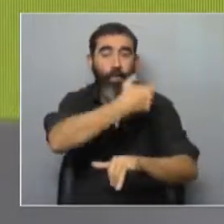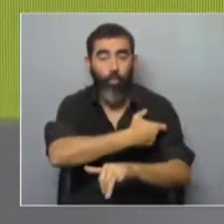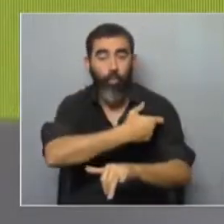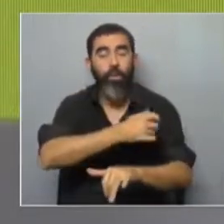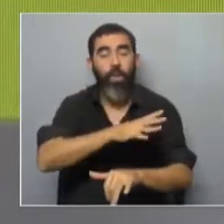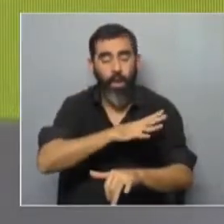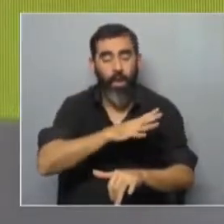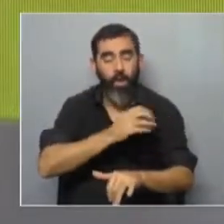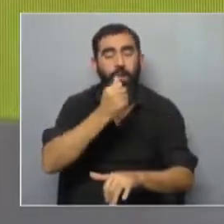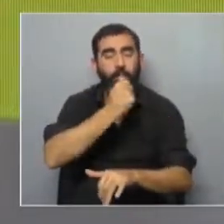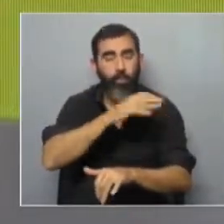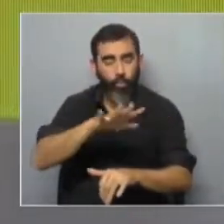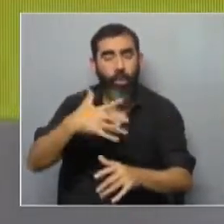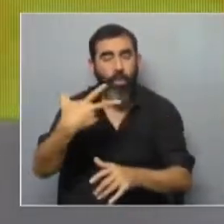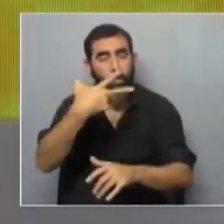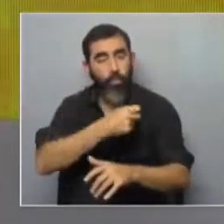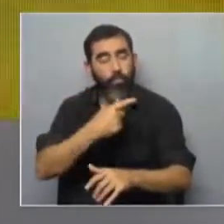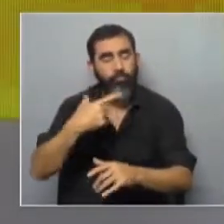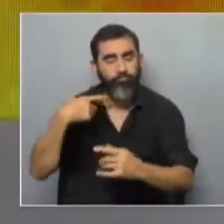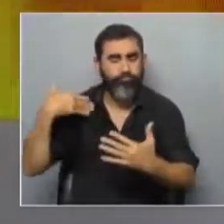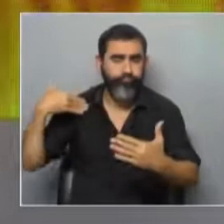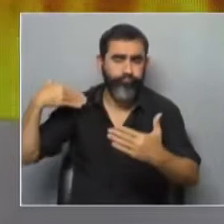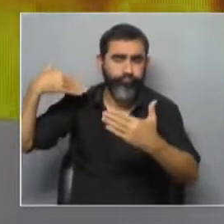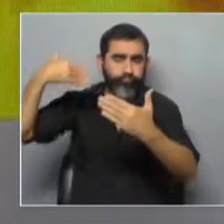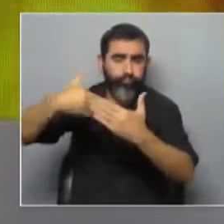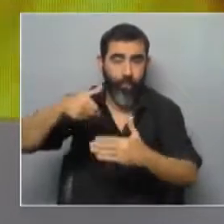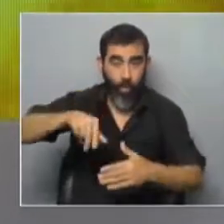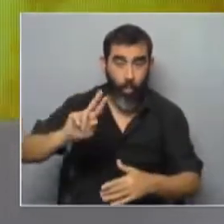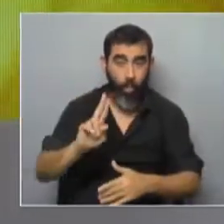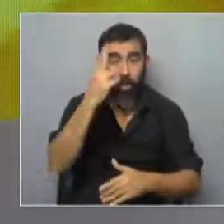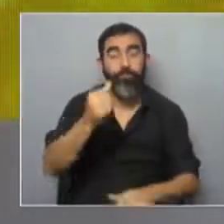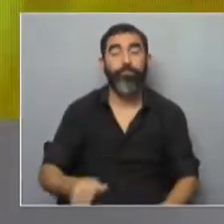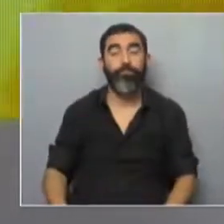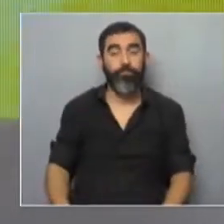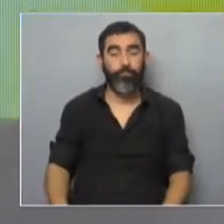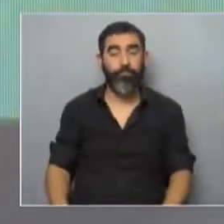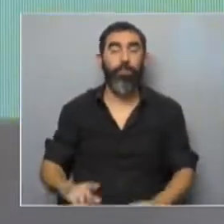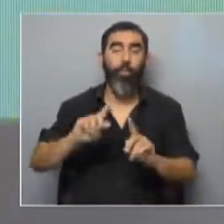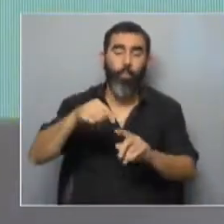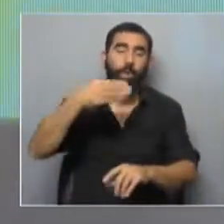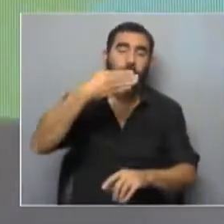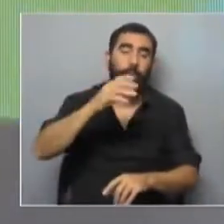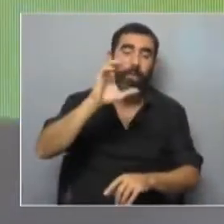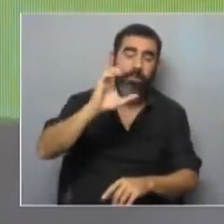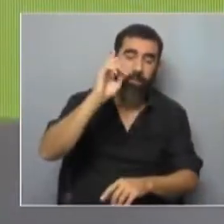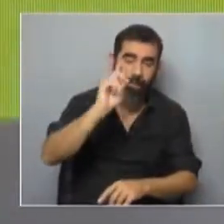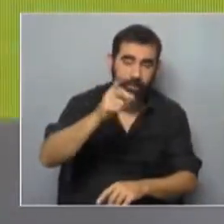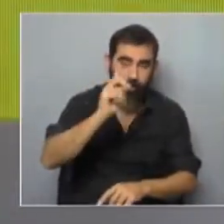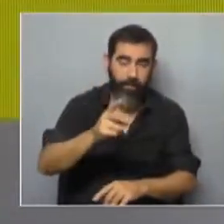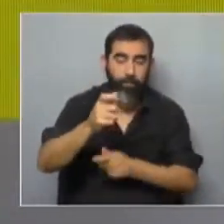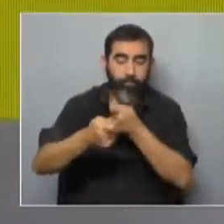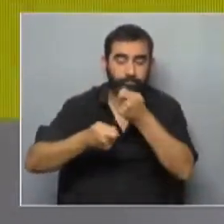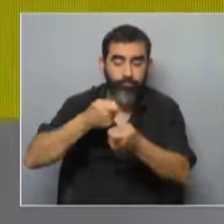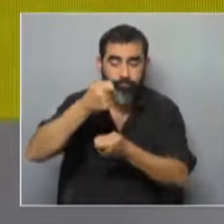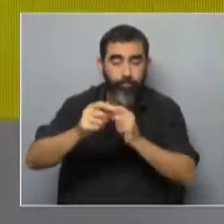tenemos una historia de vacunación bien interesante en Uruguay. Pero bueno, después vino la BCG, o sea, la incorporación de las